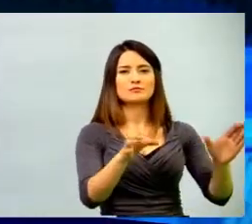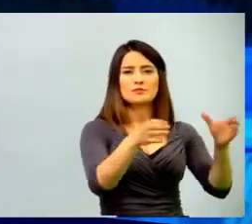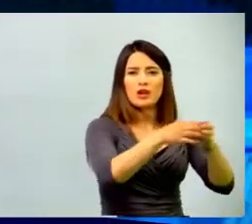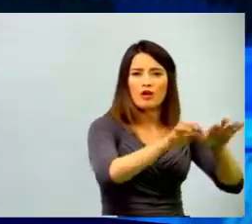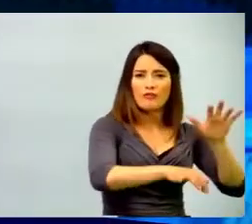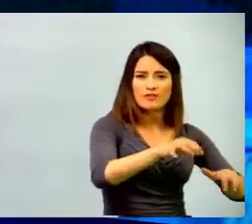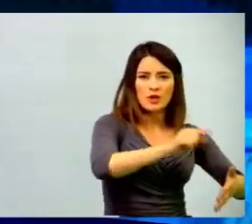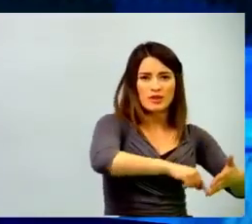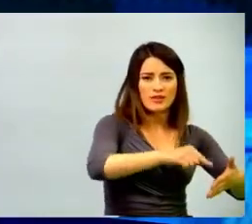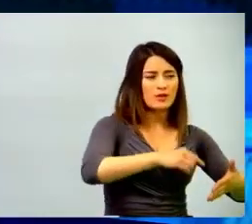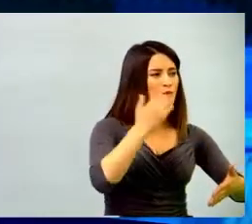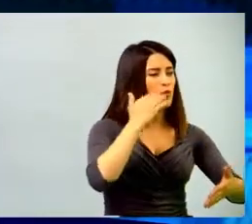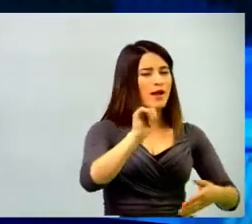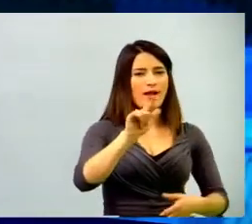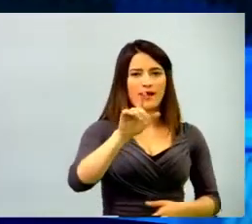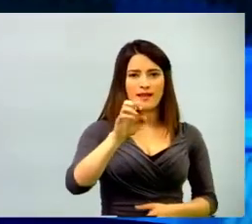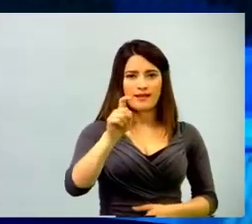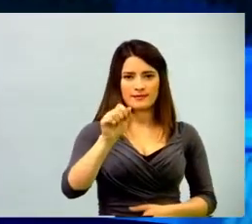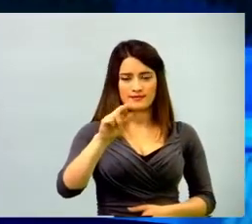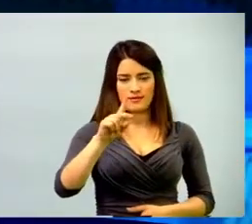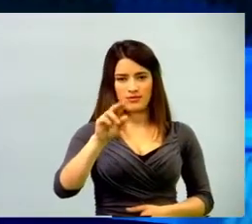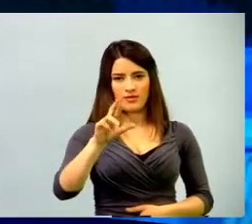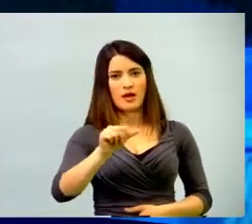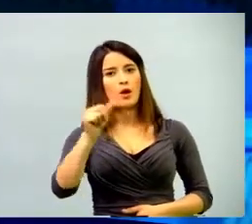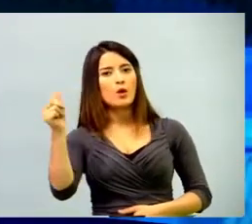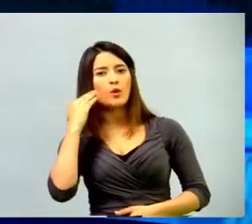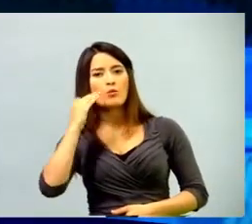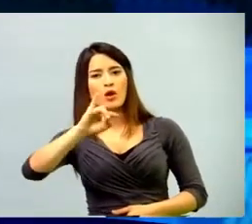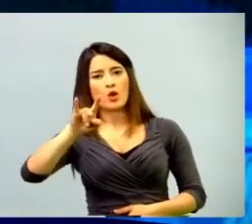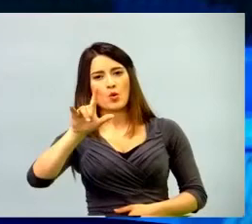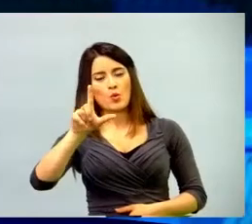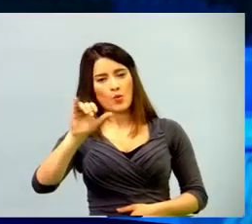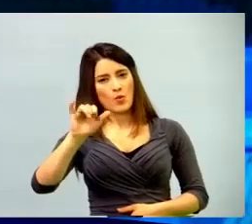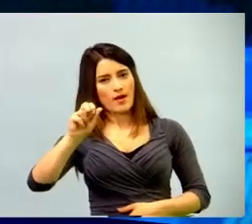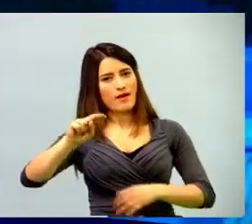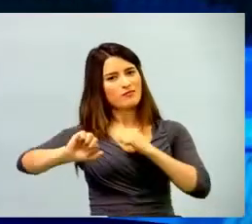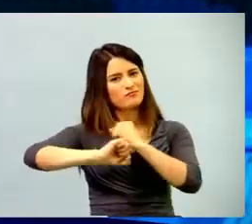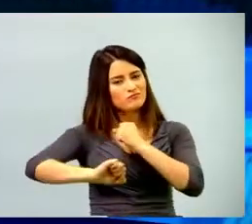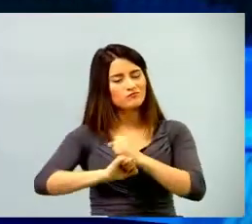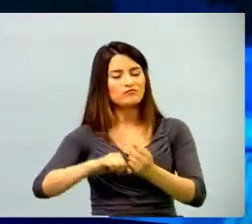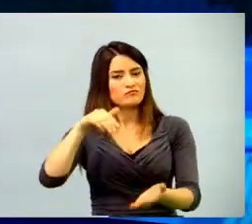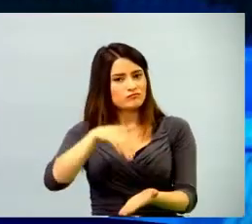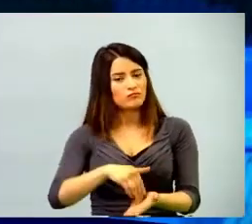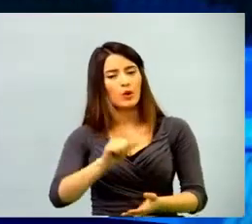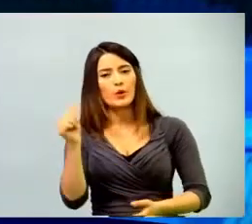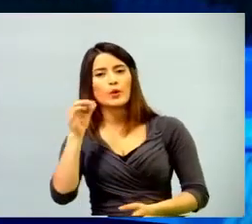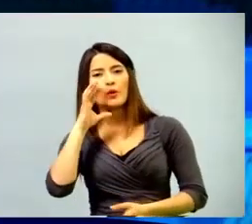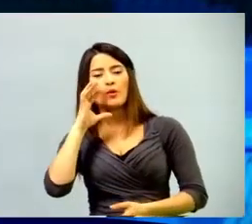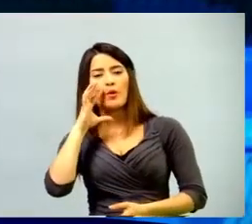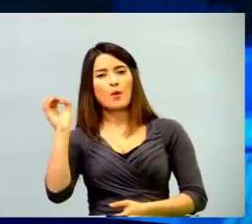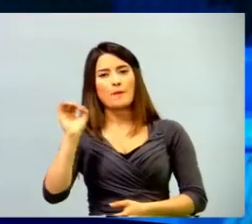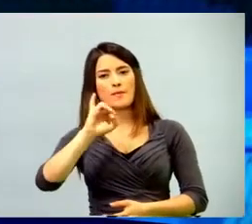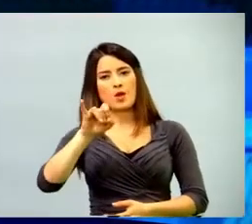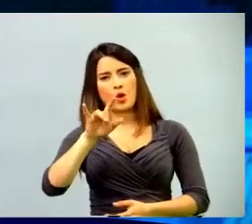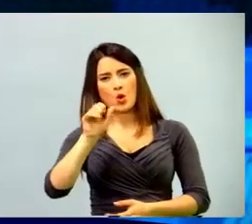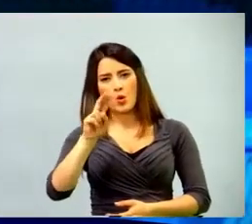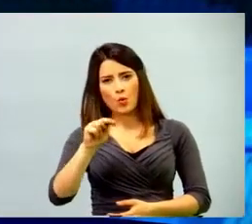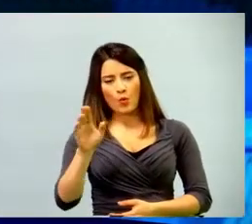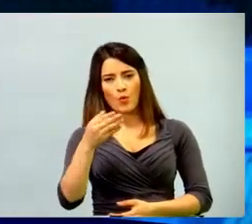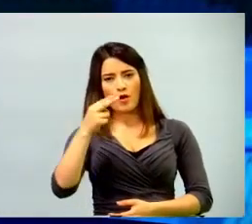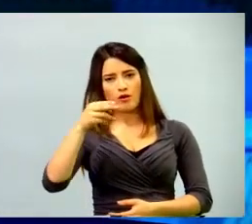contratación Alexandra, a la oficina jurídica con Juliana que nos da todo el respaldo y solidez, a Juan Guillermo Hoyos, que es nuestro